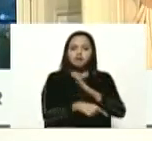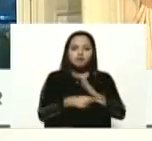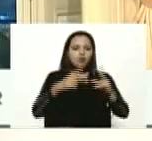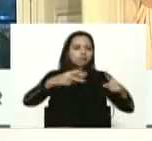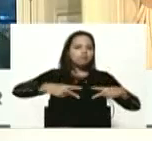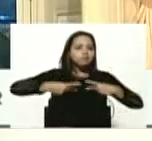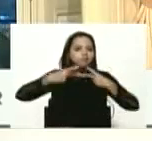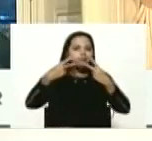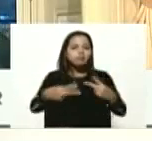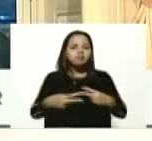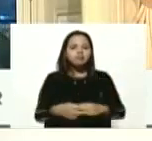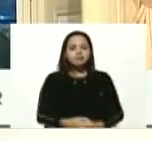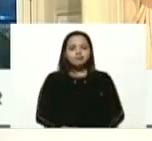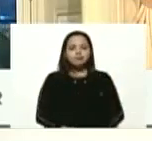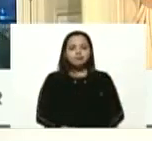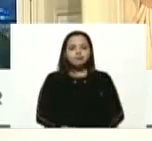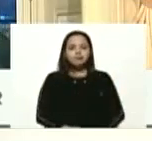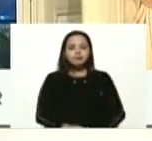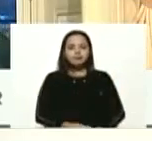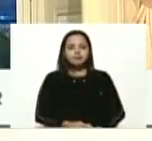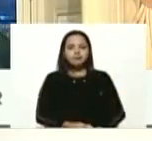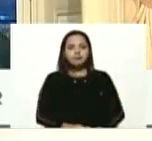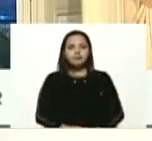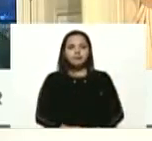recuperación con